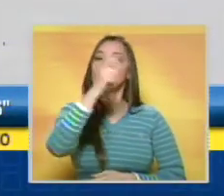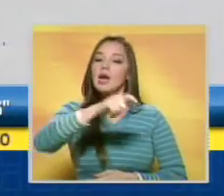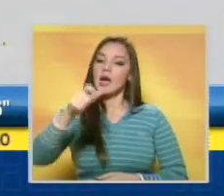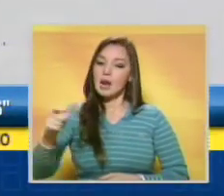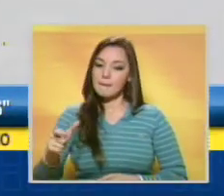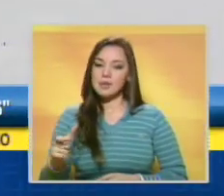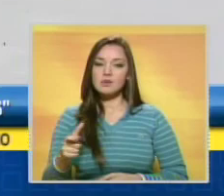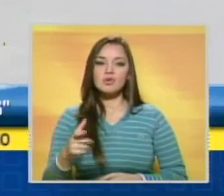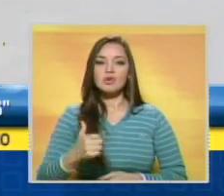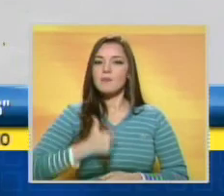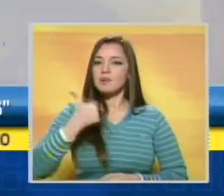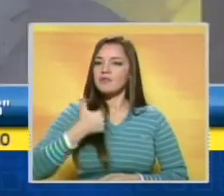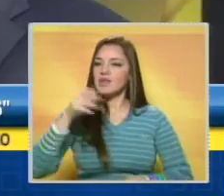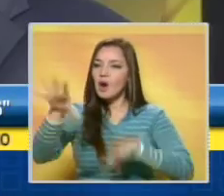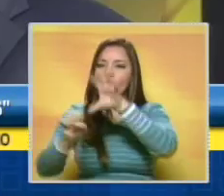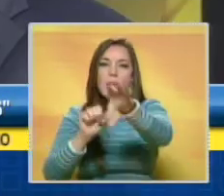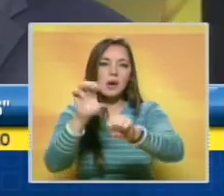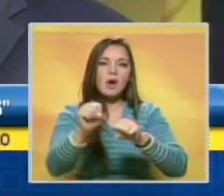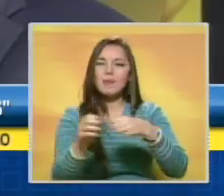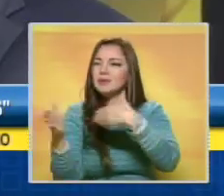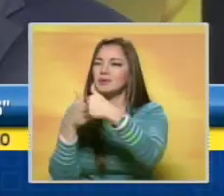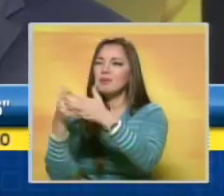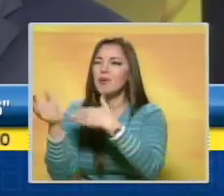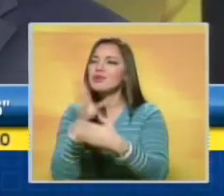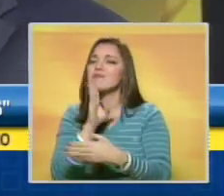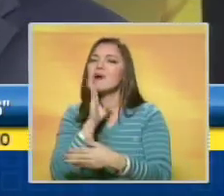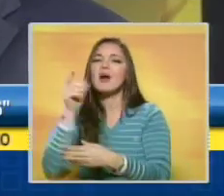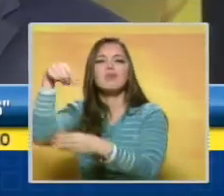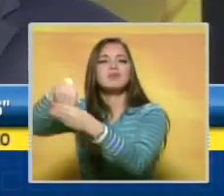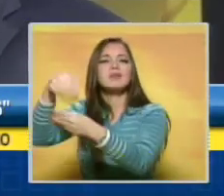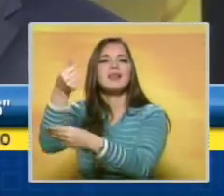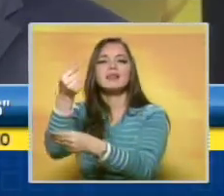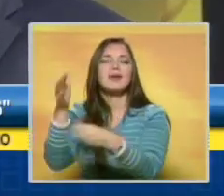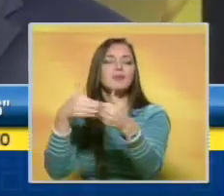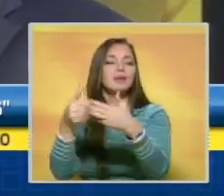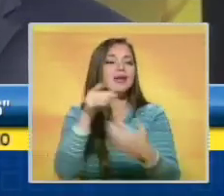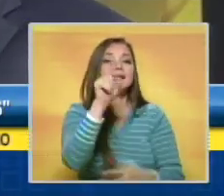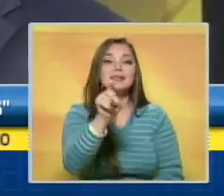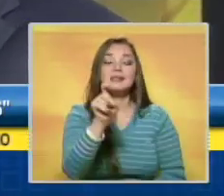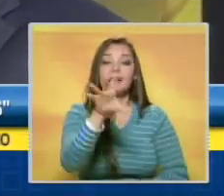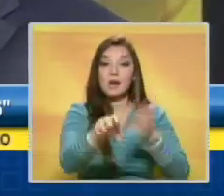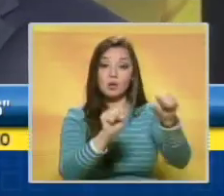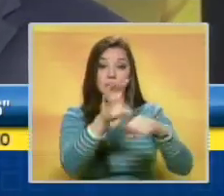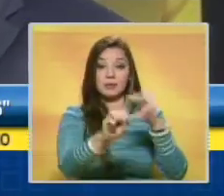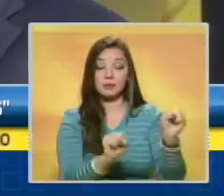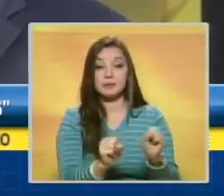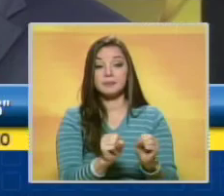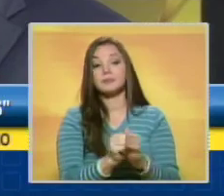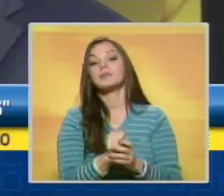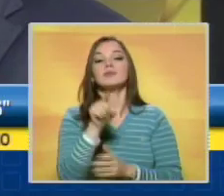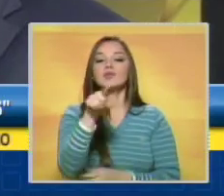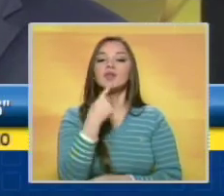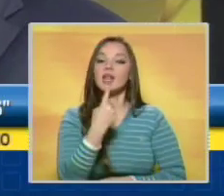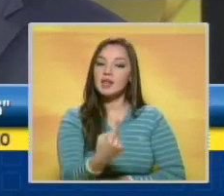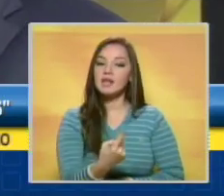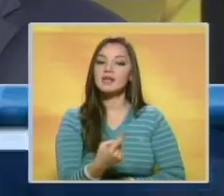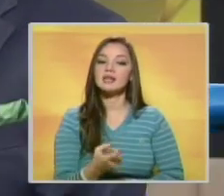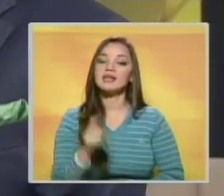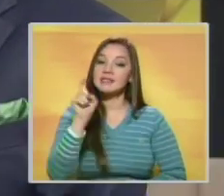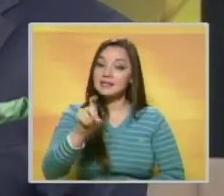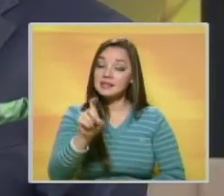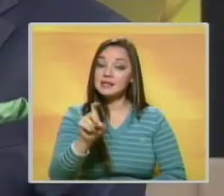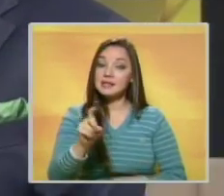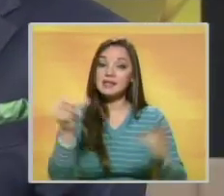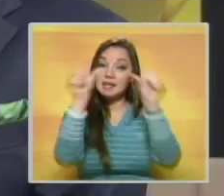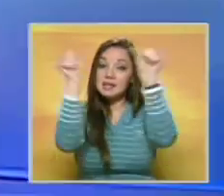banco. El presidente de Fedecámaras asegura que el gobierno nacional debe revisar el control de cambio y de precios para reactivar el aparato económico